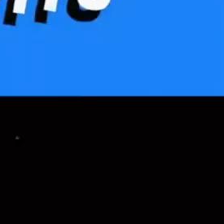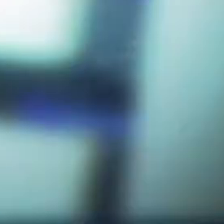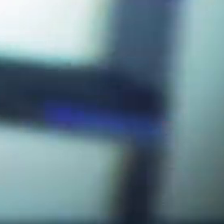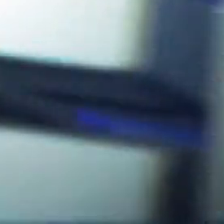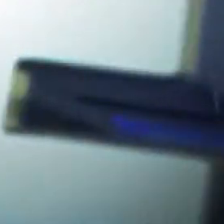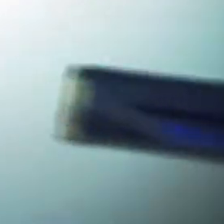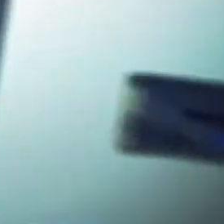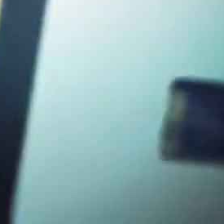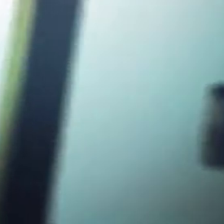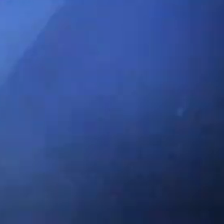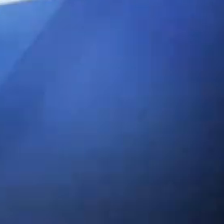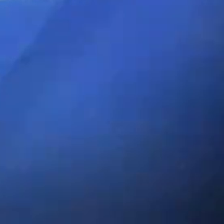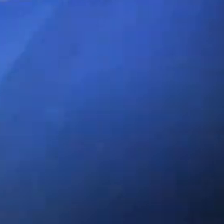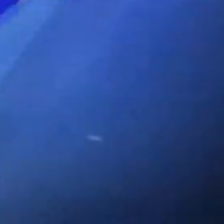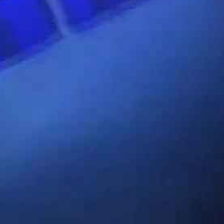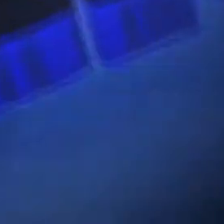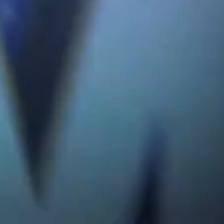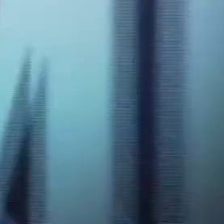evito.